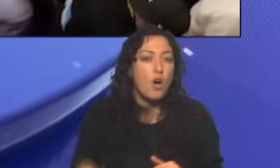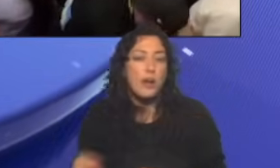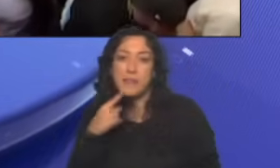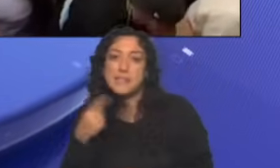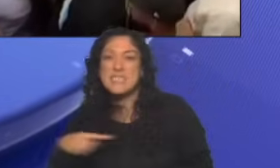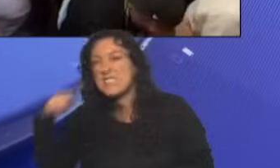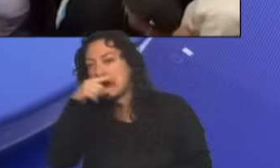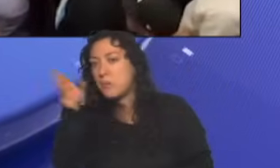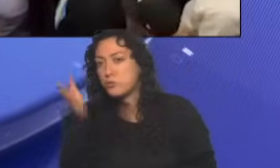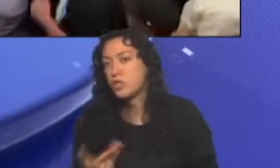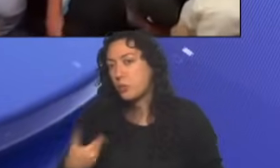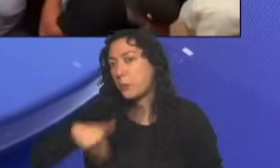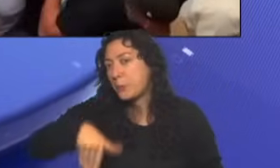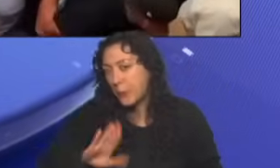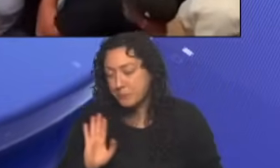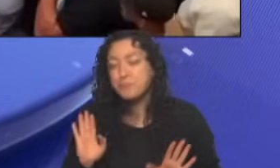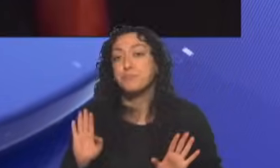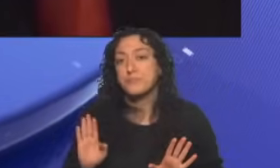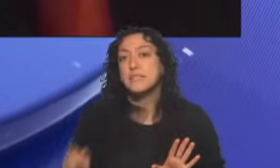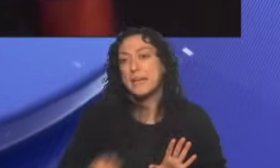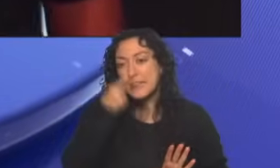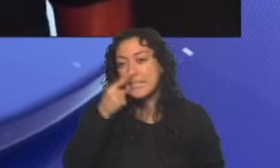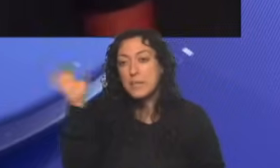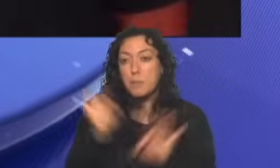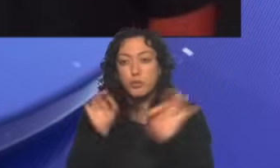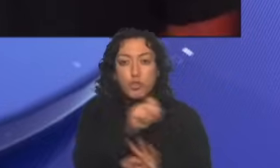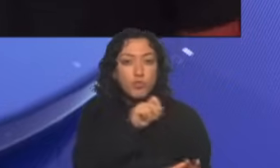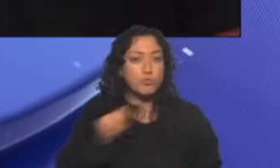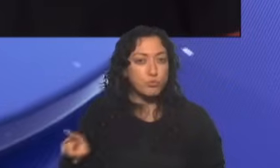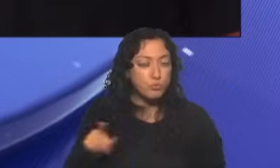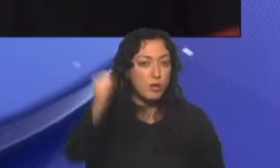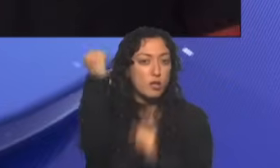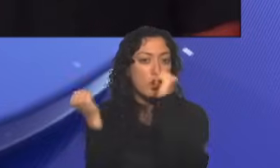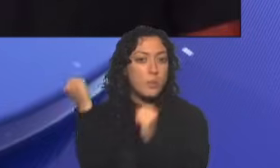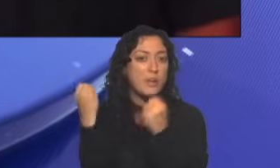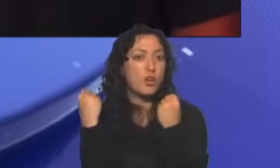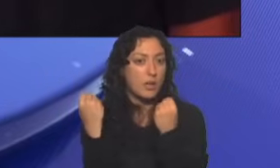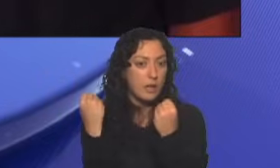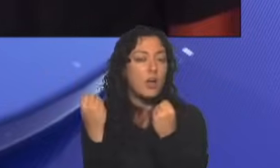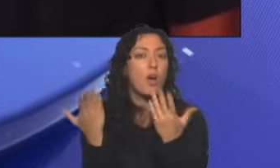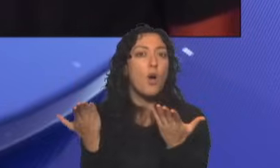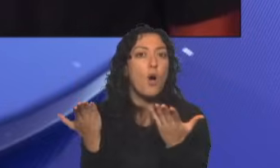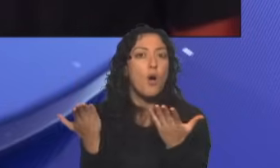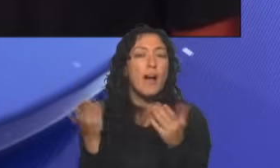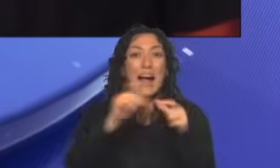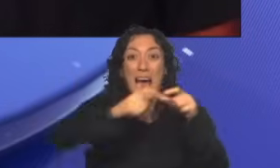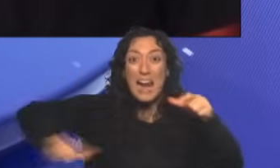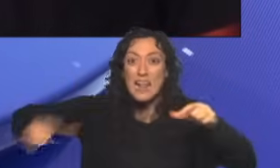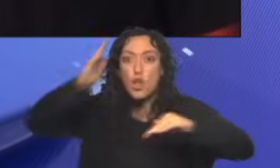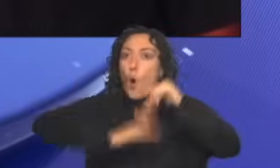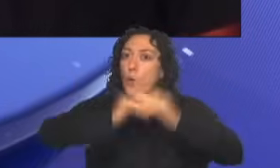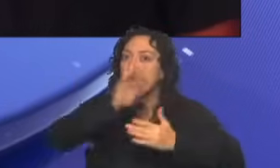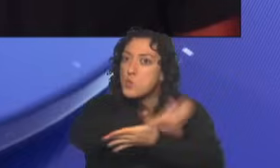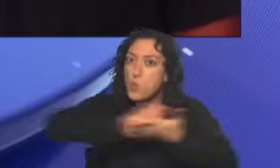llevar al 7%, pero es interesante. Su proyecto de crecimiento económico tiene que ver con obras, efectivamente, en el canal. Sí, claro.